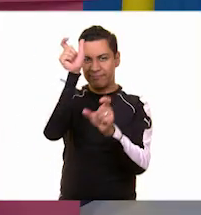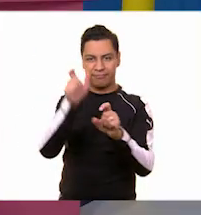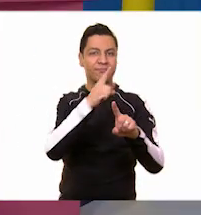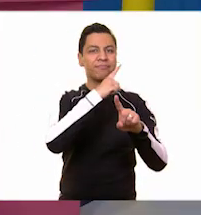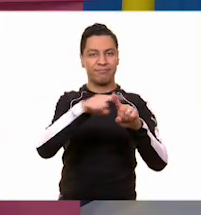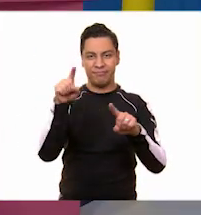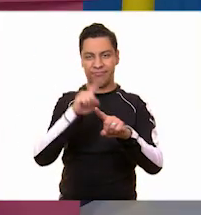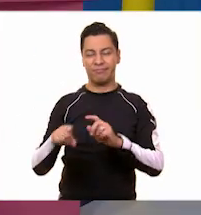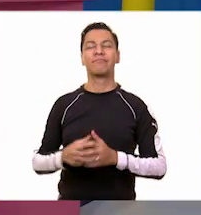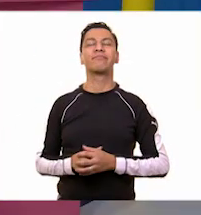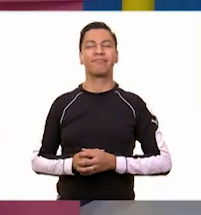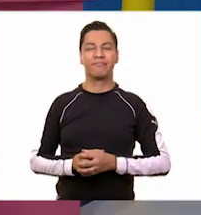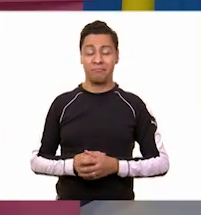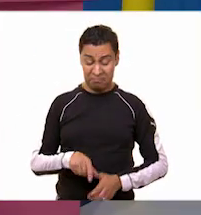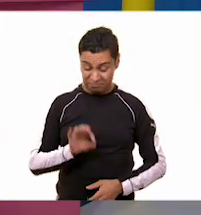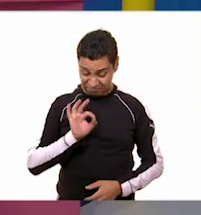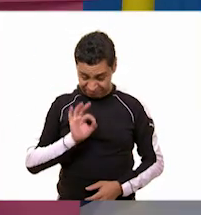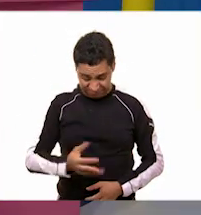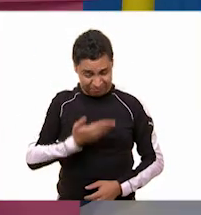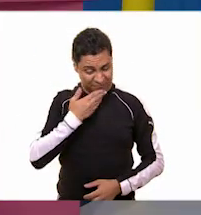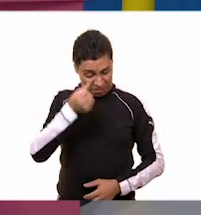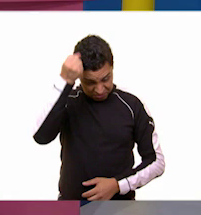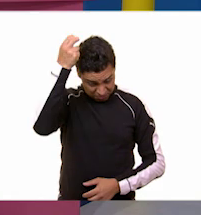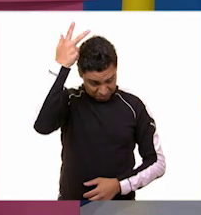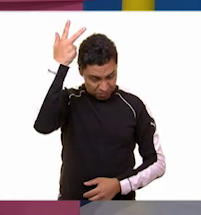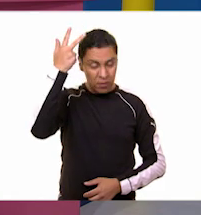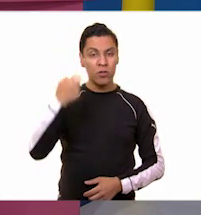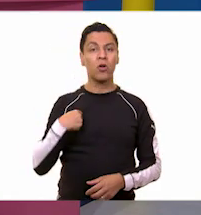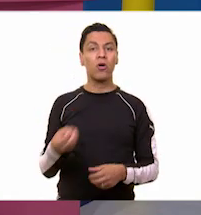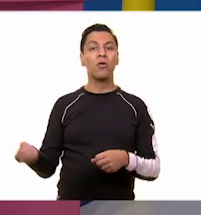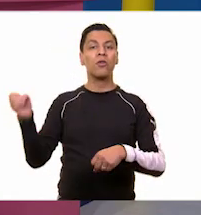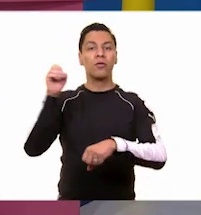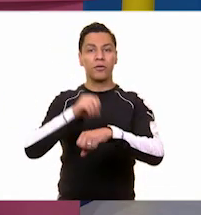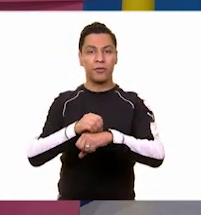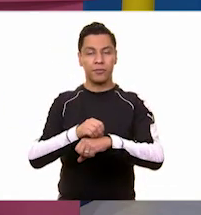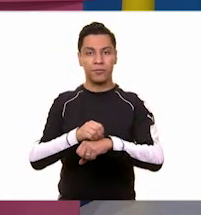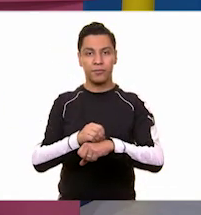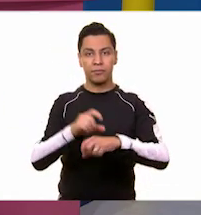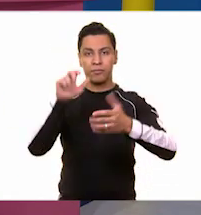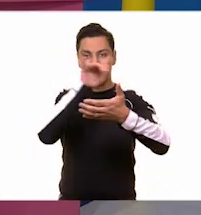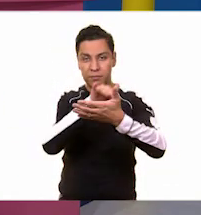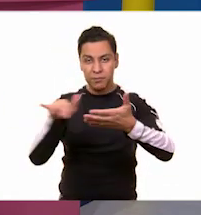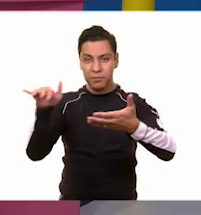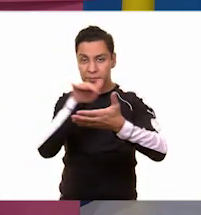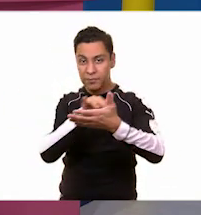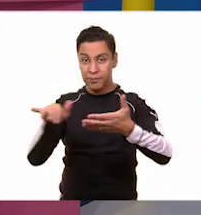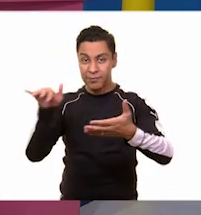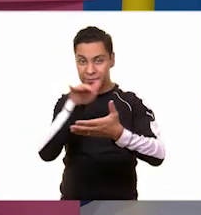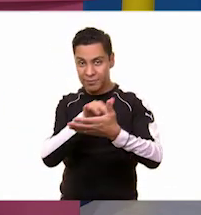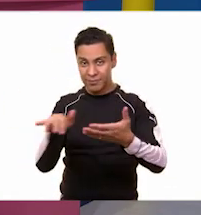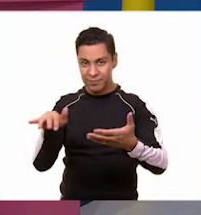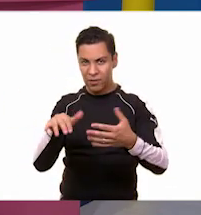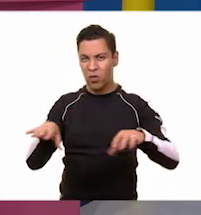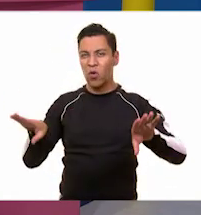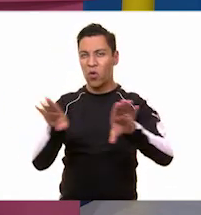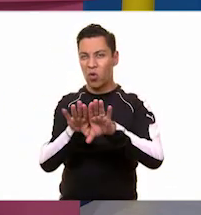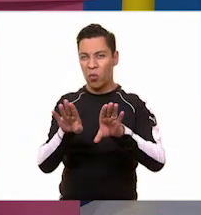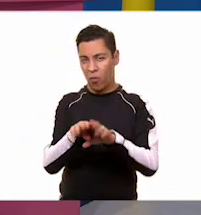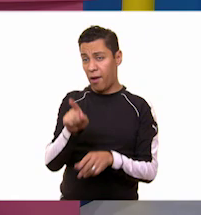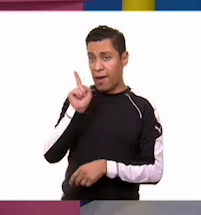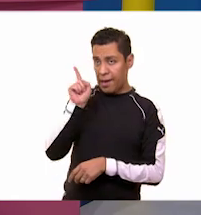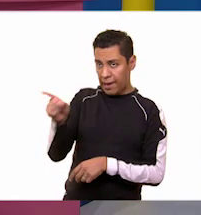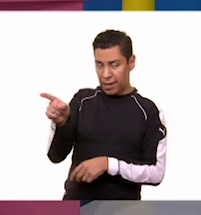aprendiste el tema. Sí. Yo nada más agregaría que las notas periodísticas se redactan en tercera persona y en